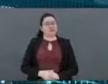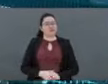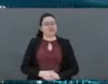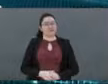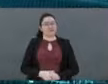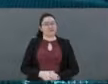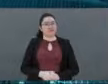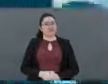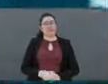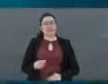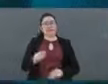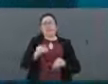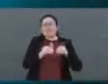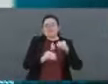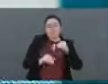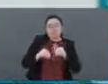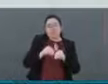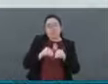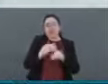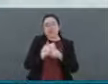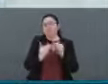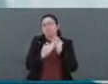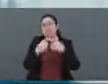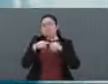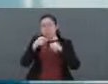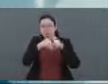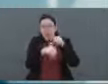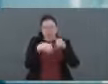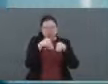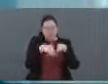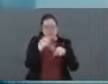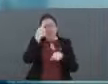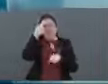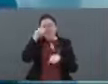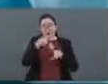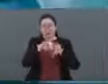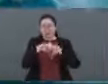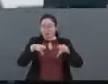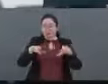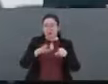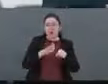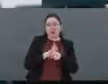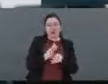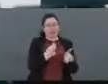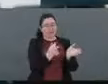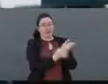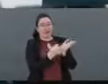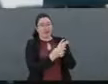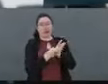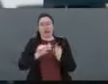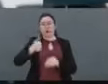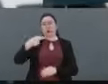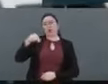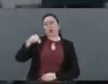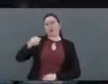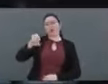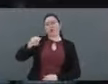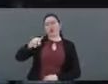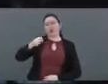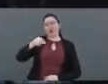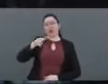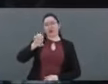ciertos insumos se hace la separación del fierro y el manganeso. La planta está diseñada